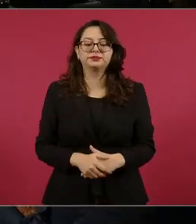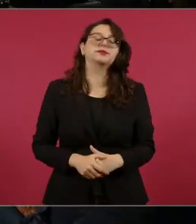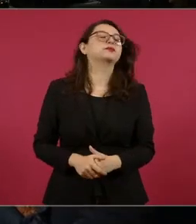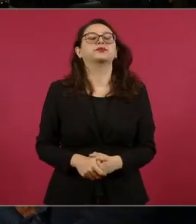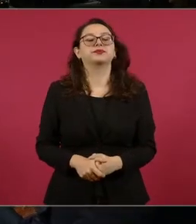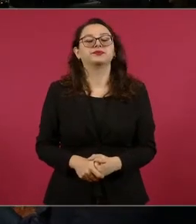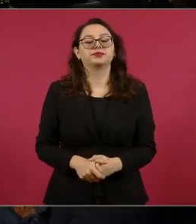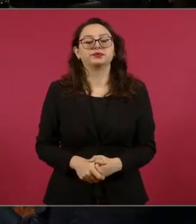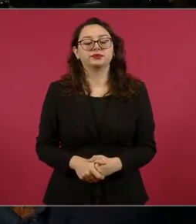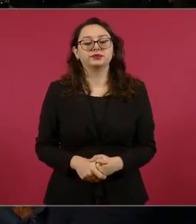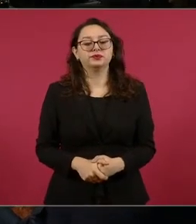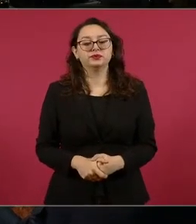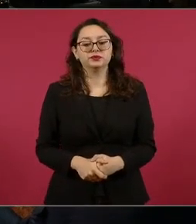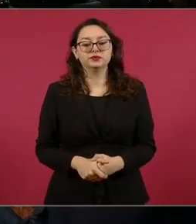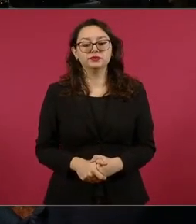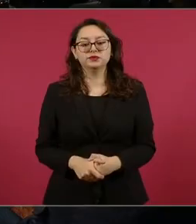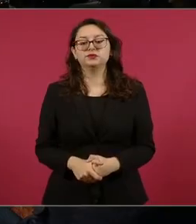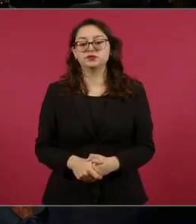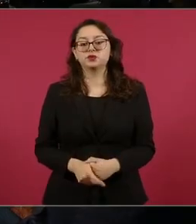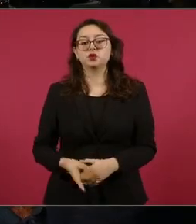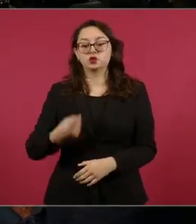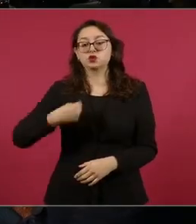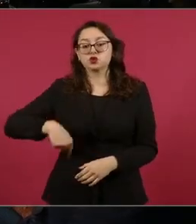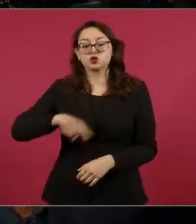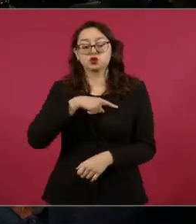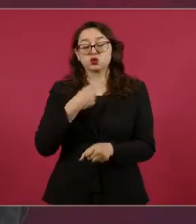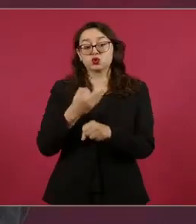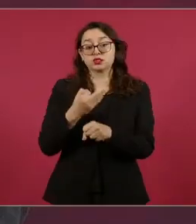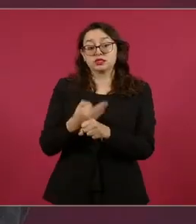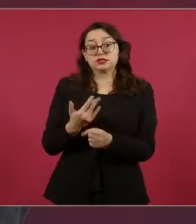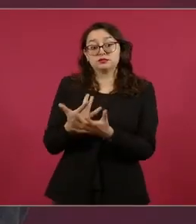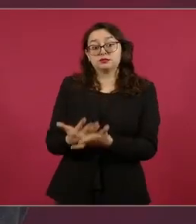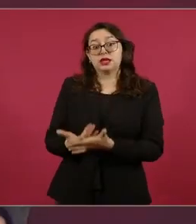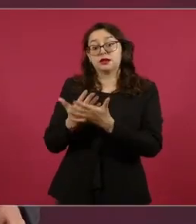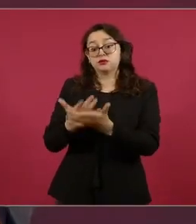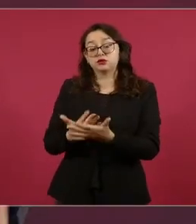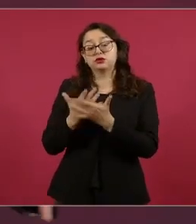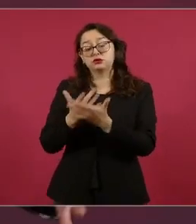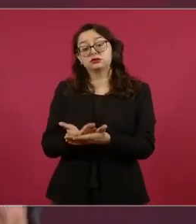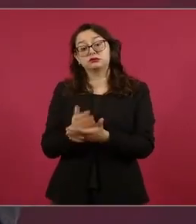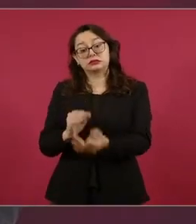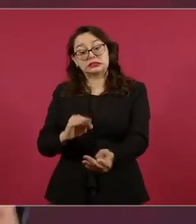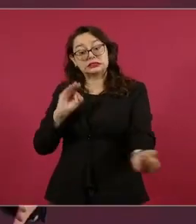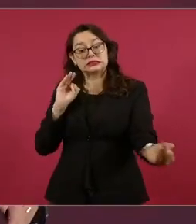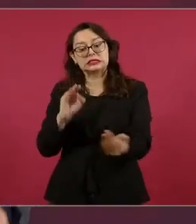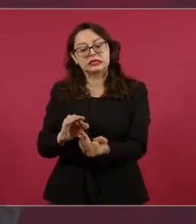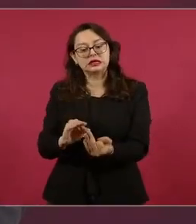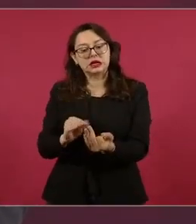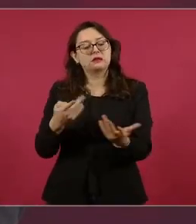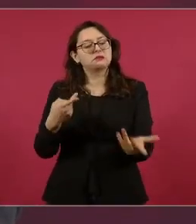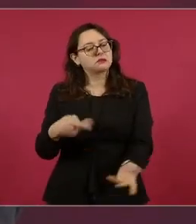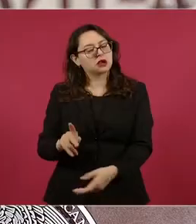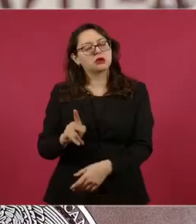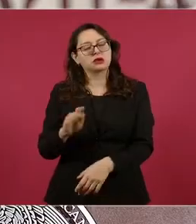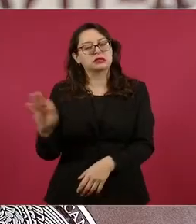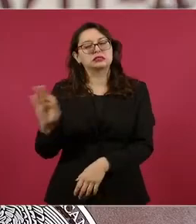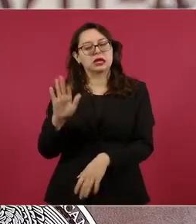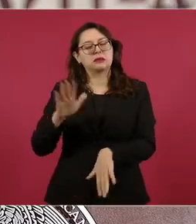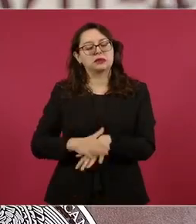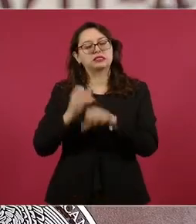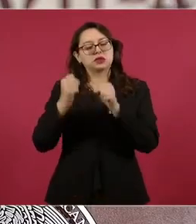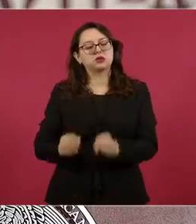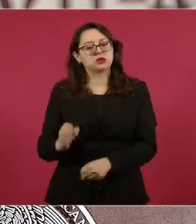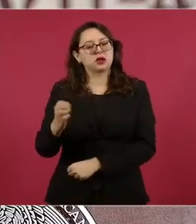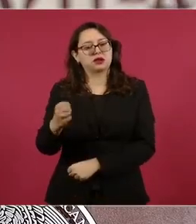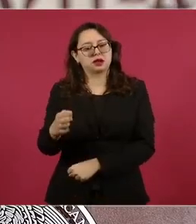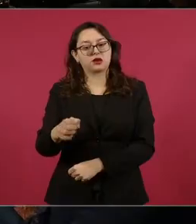temporadas estamos en espera si podemos completarlo en estos días también se completará pero seguramente si es en enero serán los primeros días